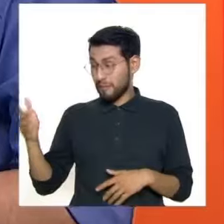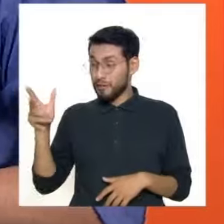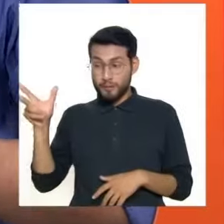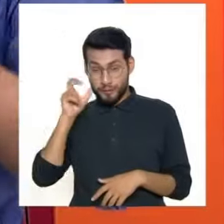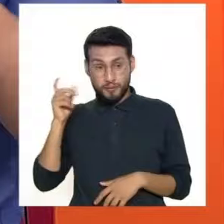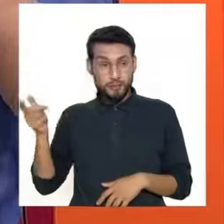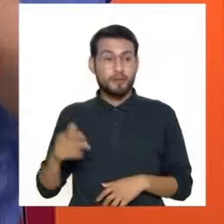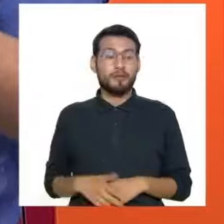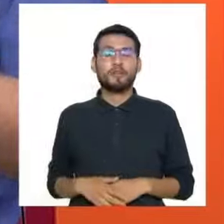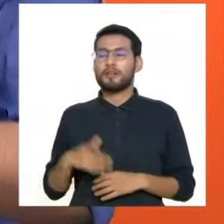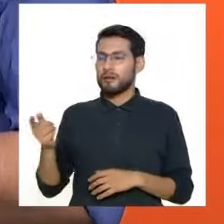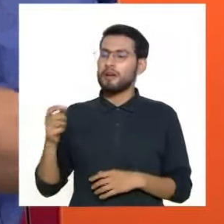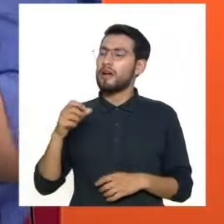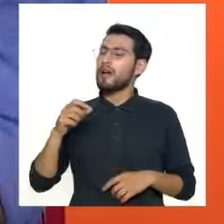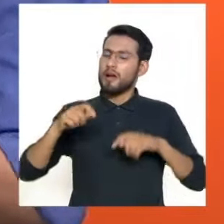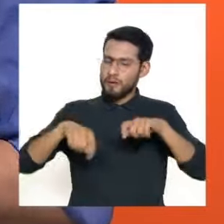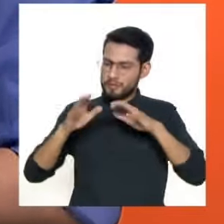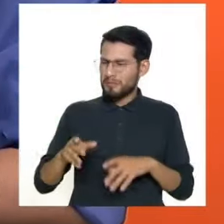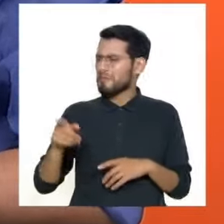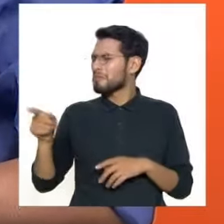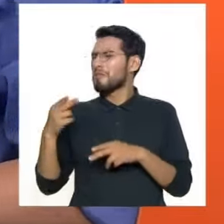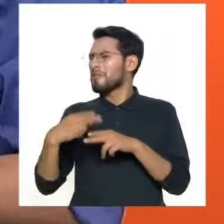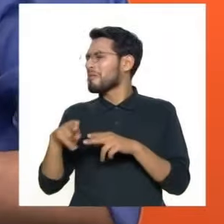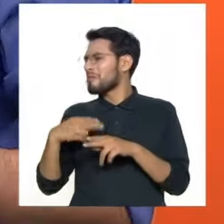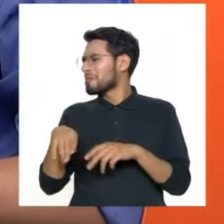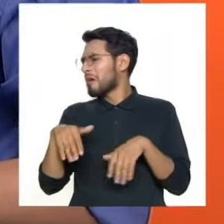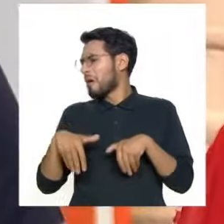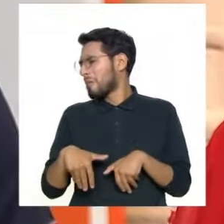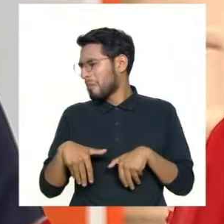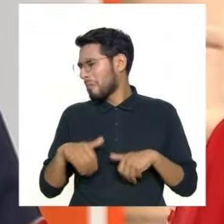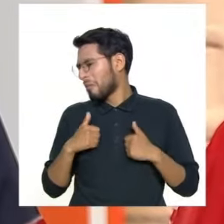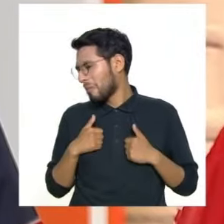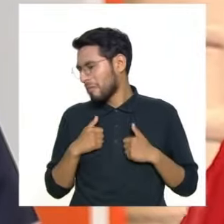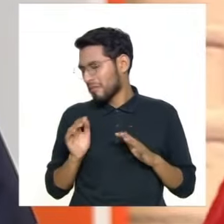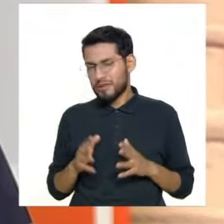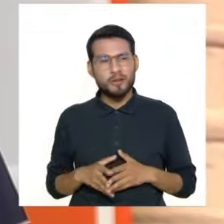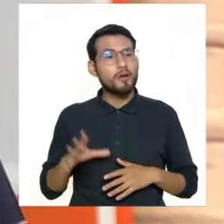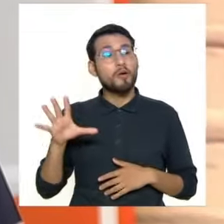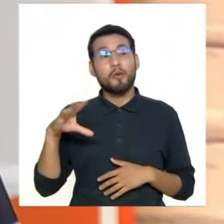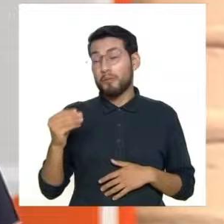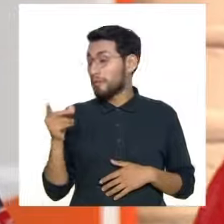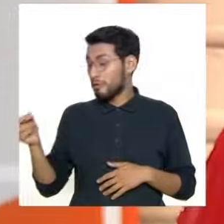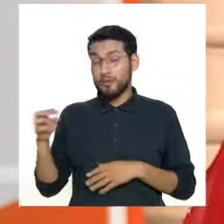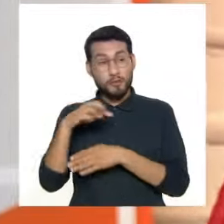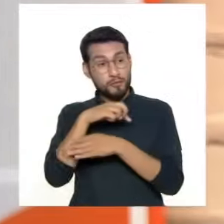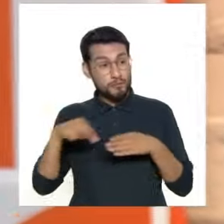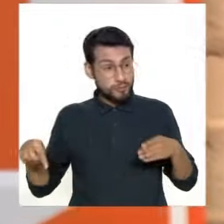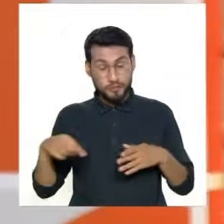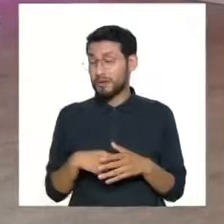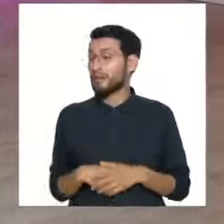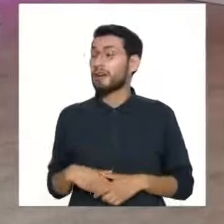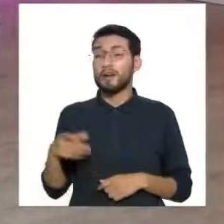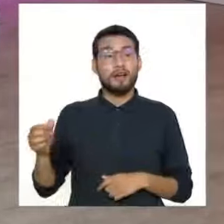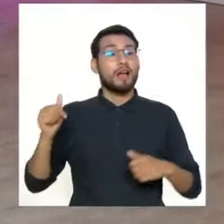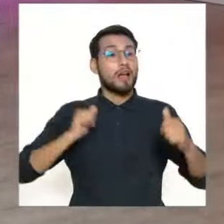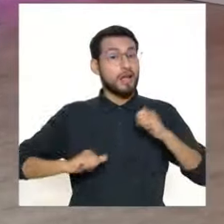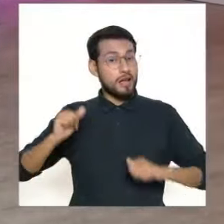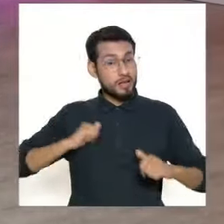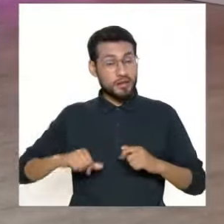escuchado que es chef Pero eso lo hace en sus ratos libres en realidad Porque su profesión él es es